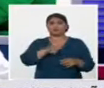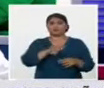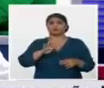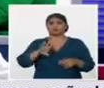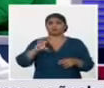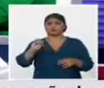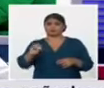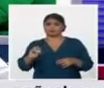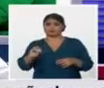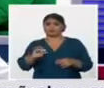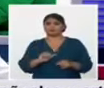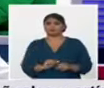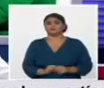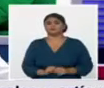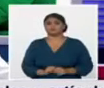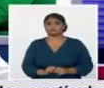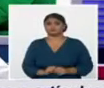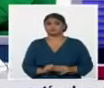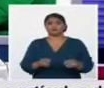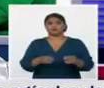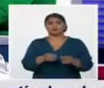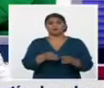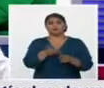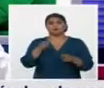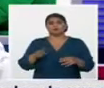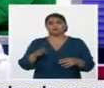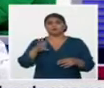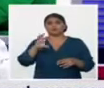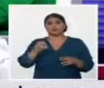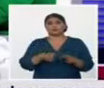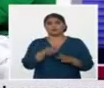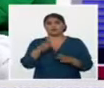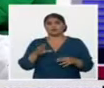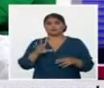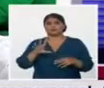de 40 a 59, 412, y más de 60,